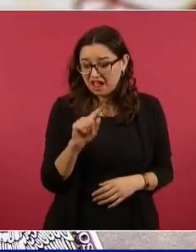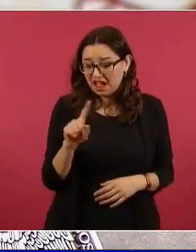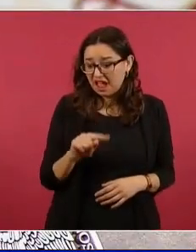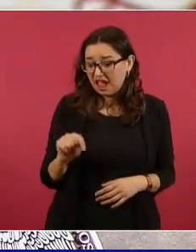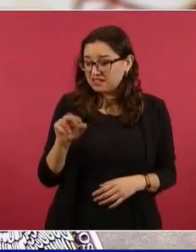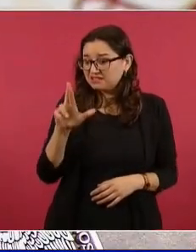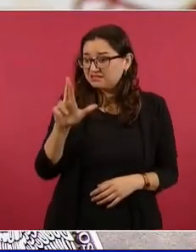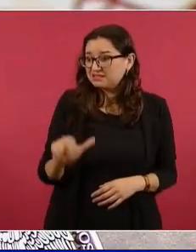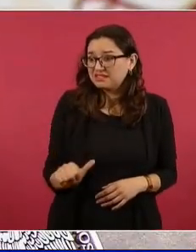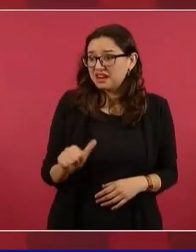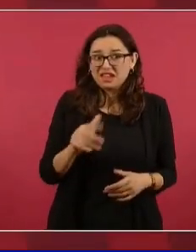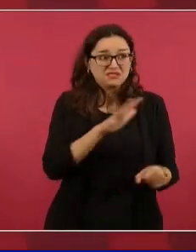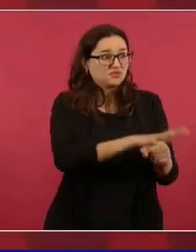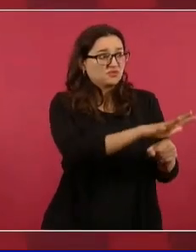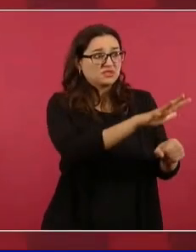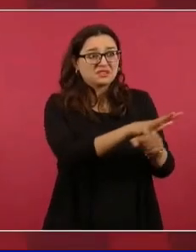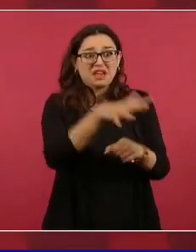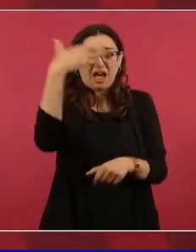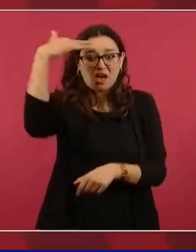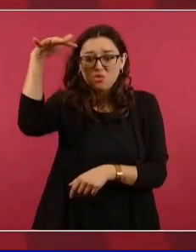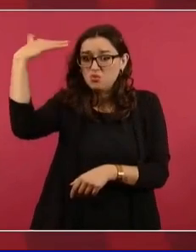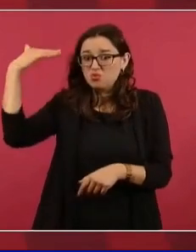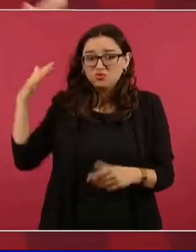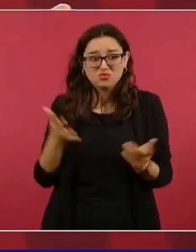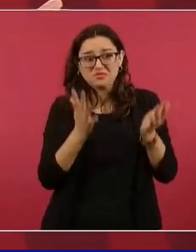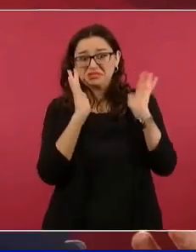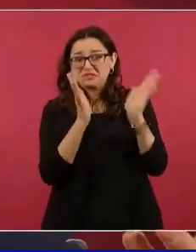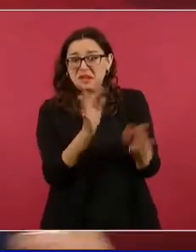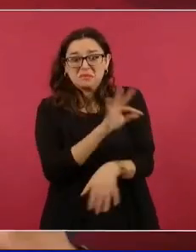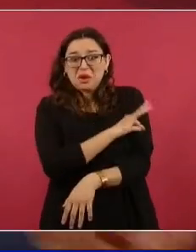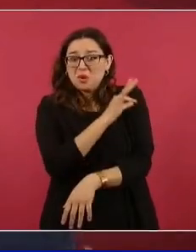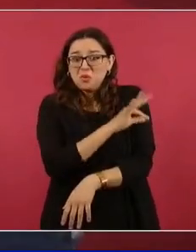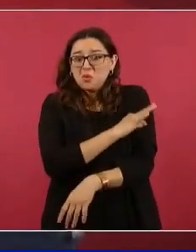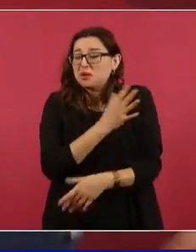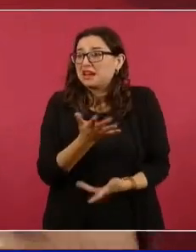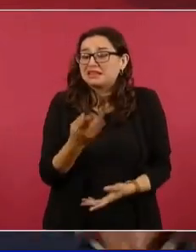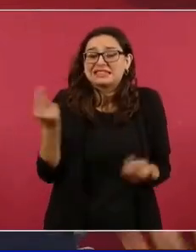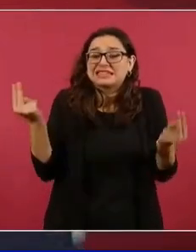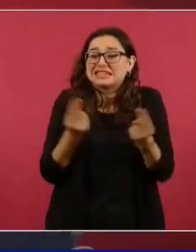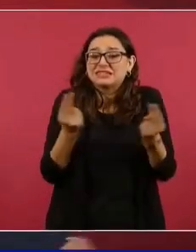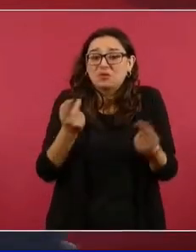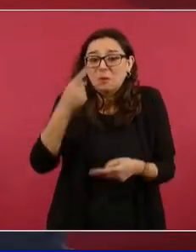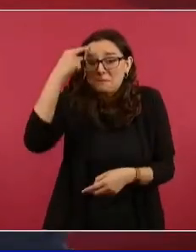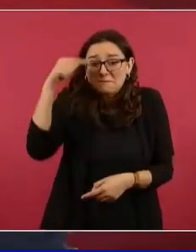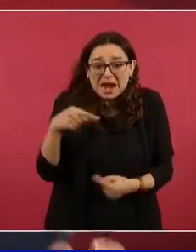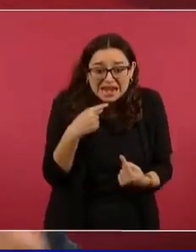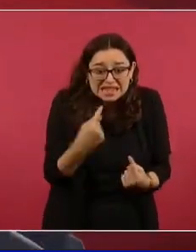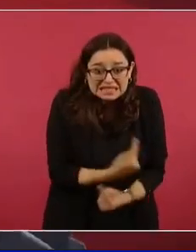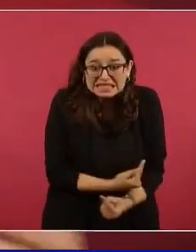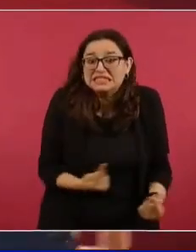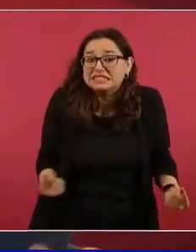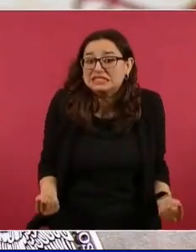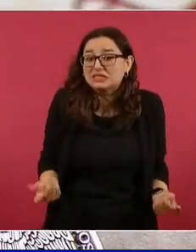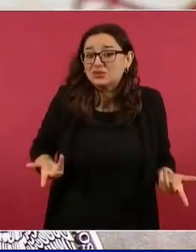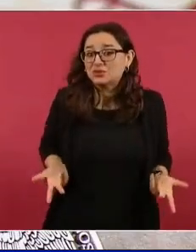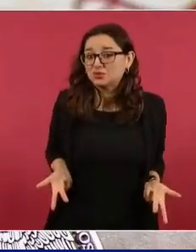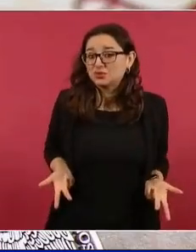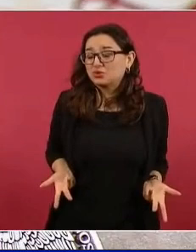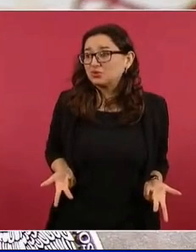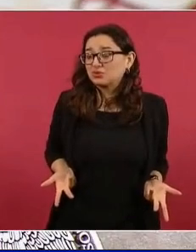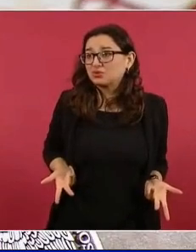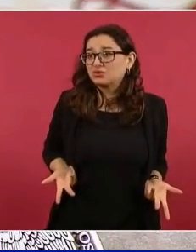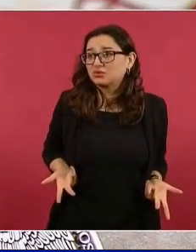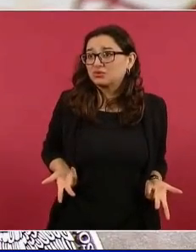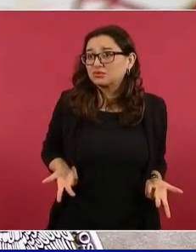México para su uso en menores de edad. Entonces no nos interesó, no era necesario, no era útil para México y declinamos a